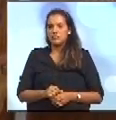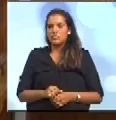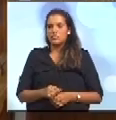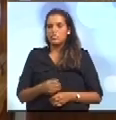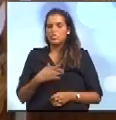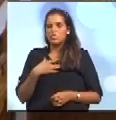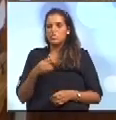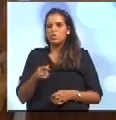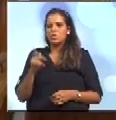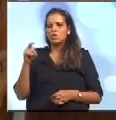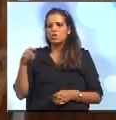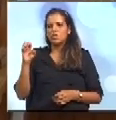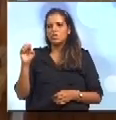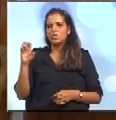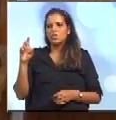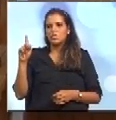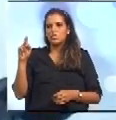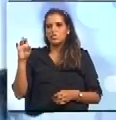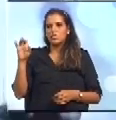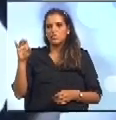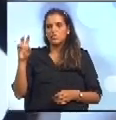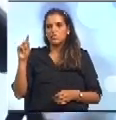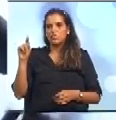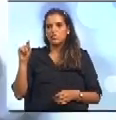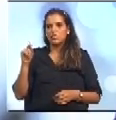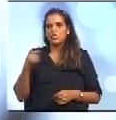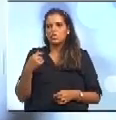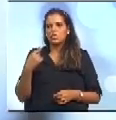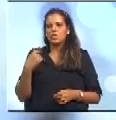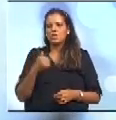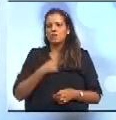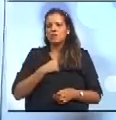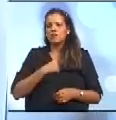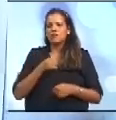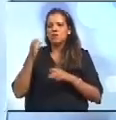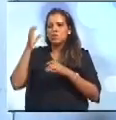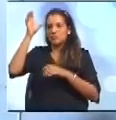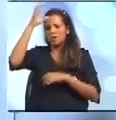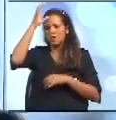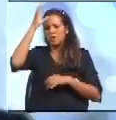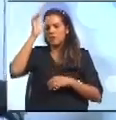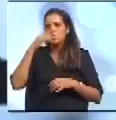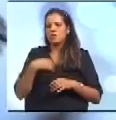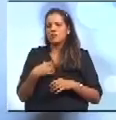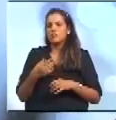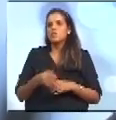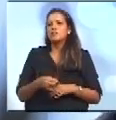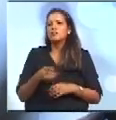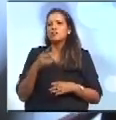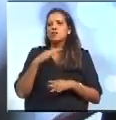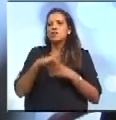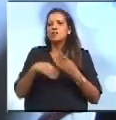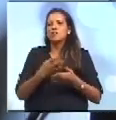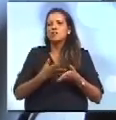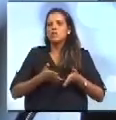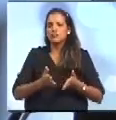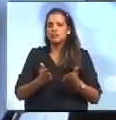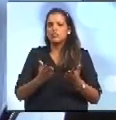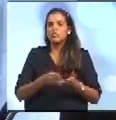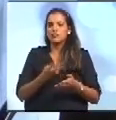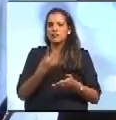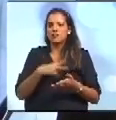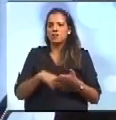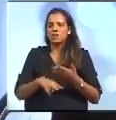Esa es Petita Palmas Piñeiros, dueña de un legado y tradición que en manos de su hijo Alberto Castillo, quien es músico y